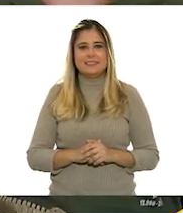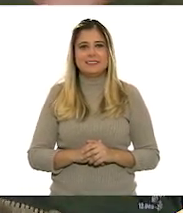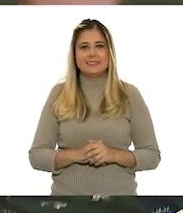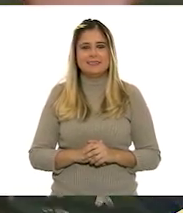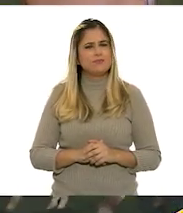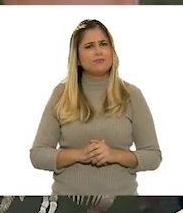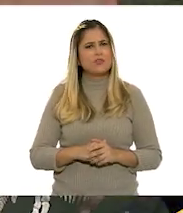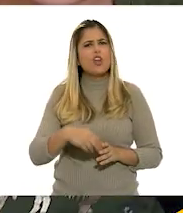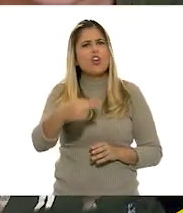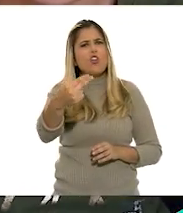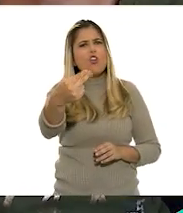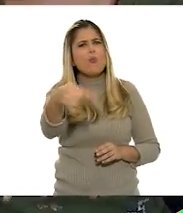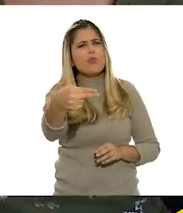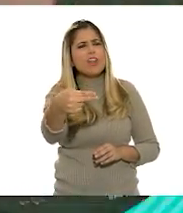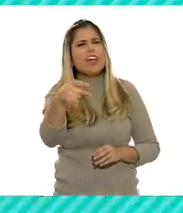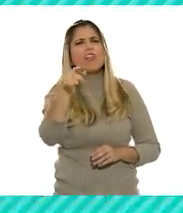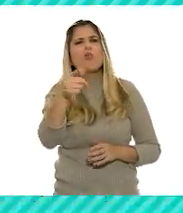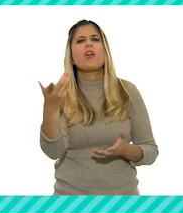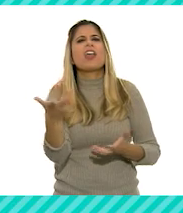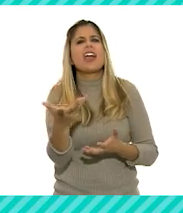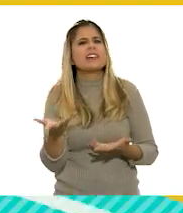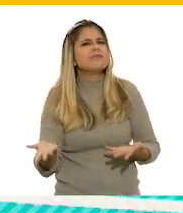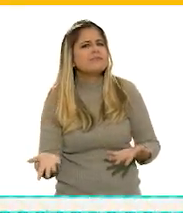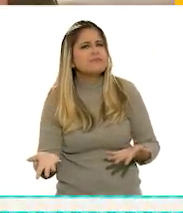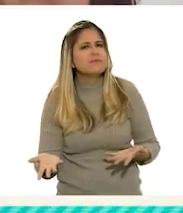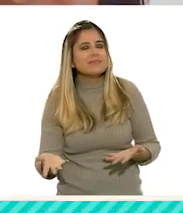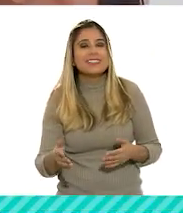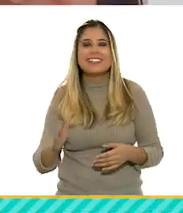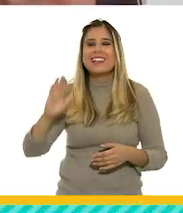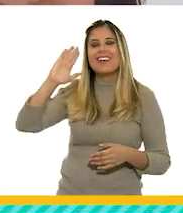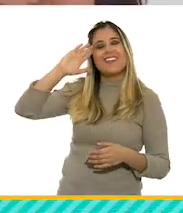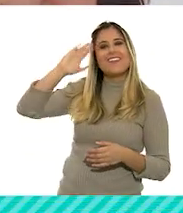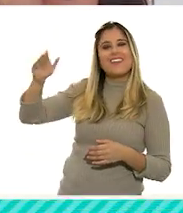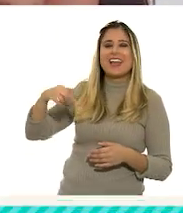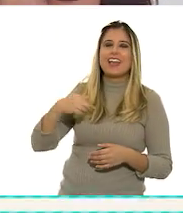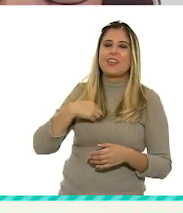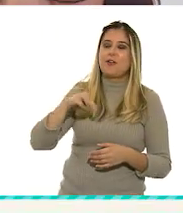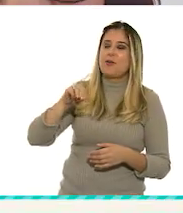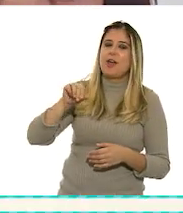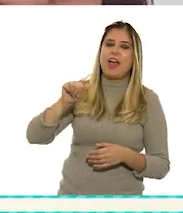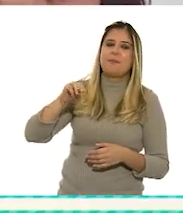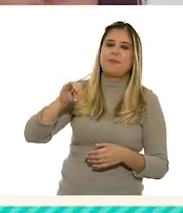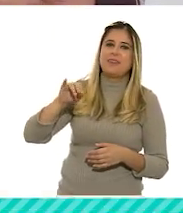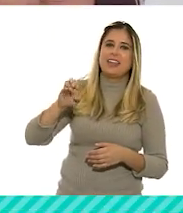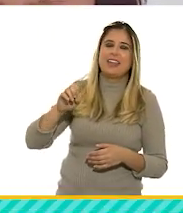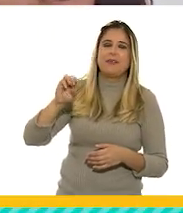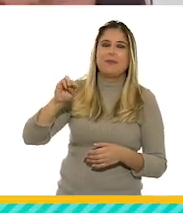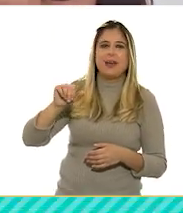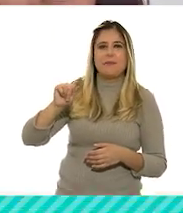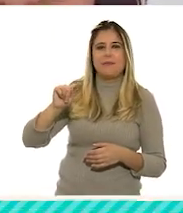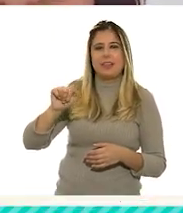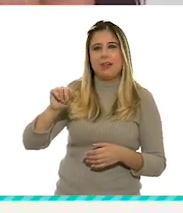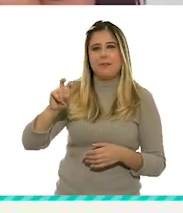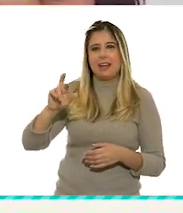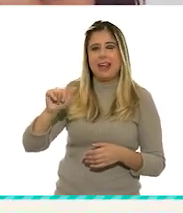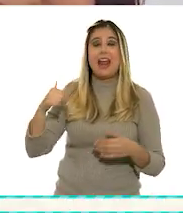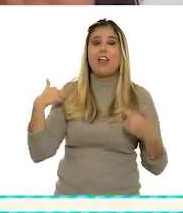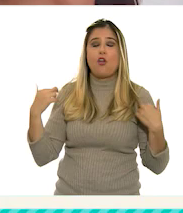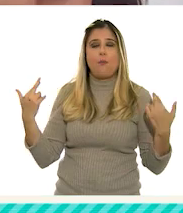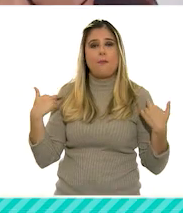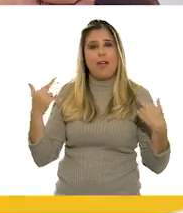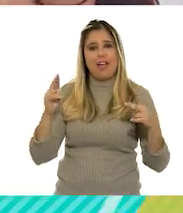¿Cómo te llamas y a qué te dedicas? Hola, yo soy Miriam Tavera y además de ser docente de